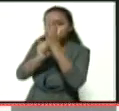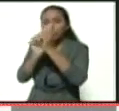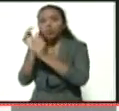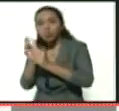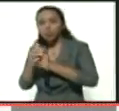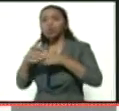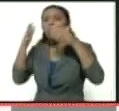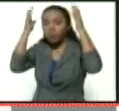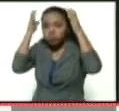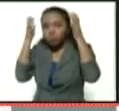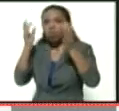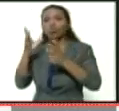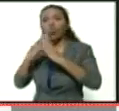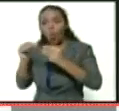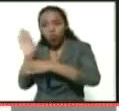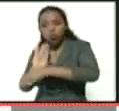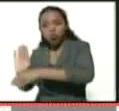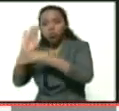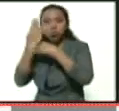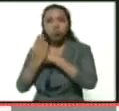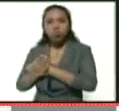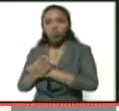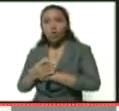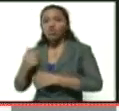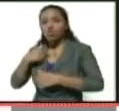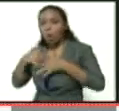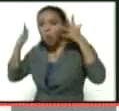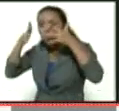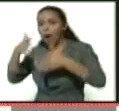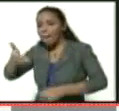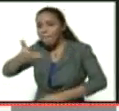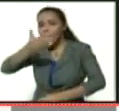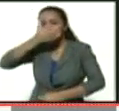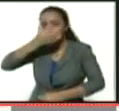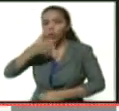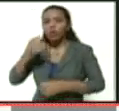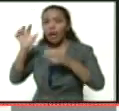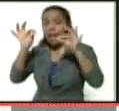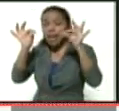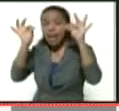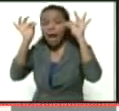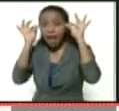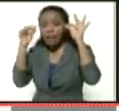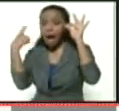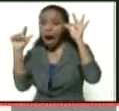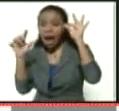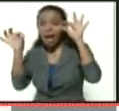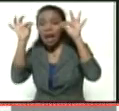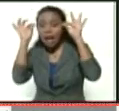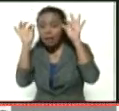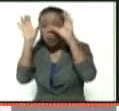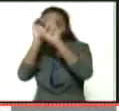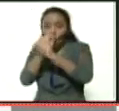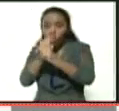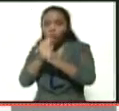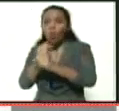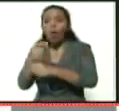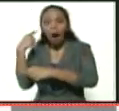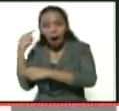su protección. Tapabocas, recomiendo yo. Tapabocas, lentes, si tiene lentes oscuros,